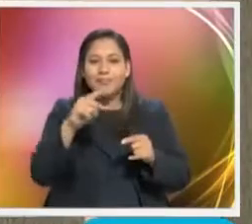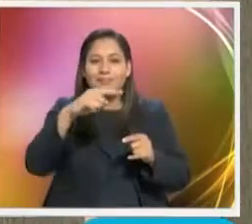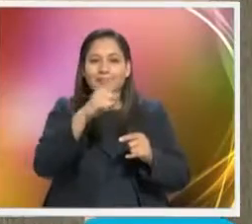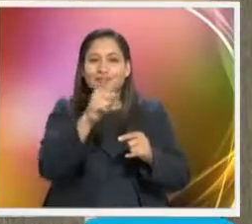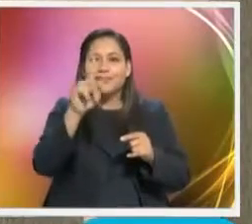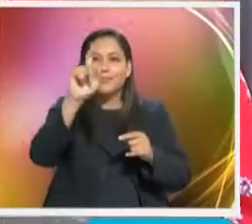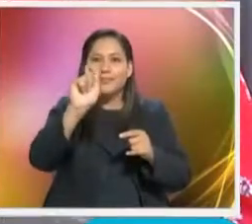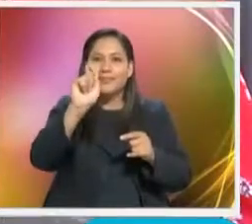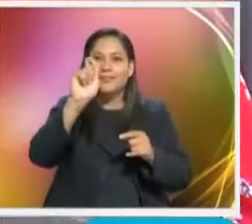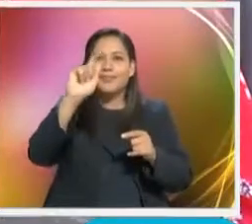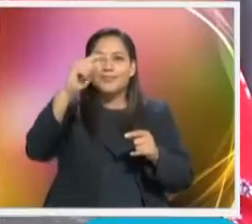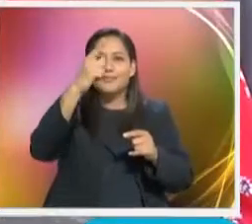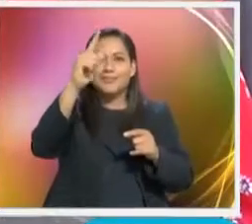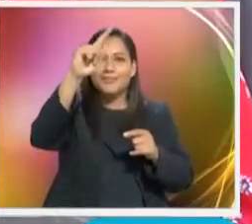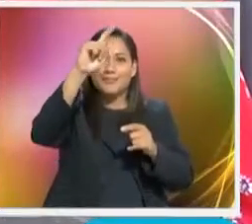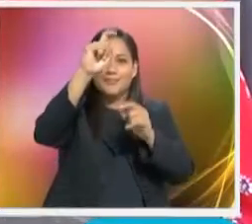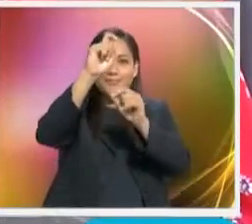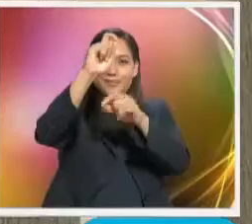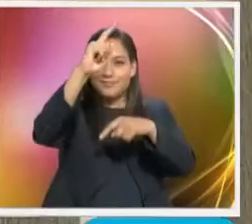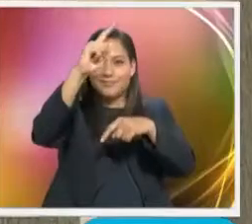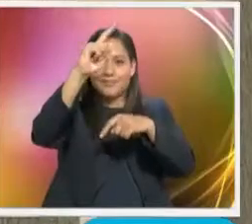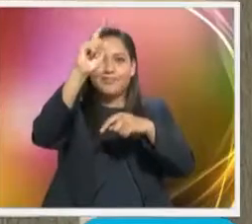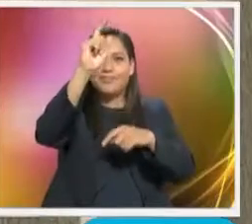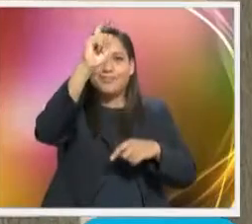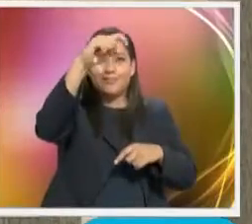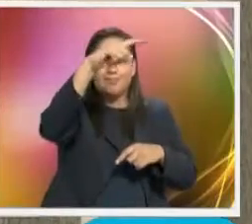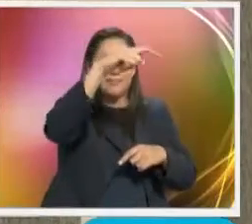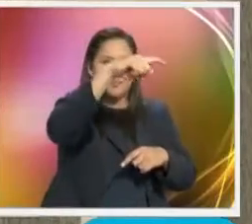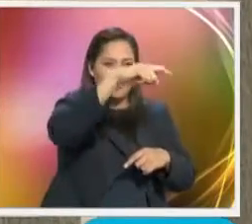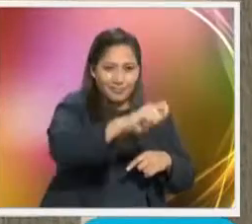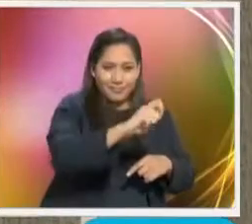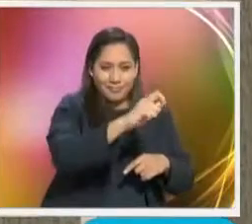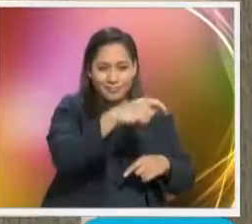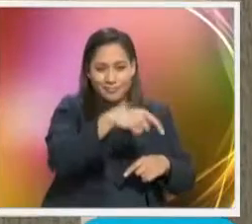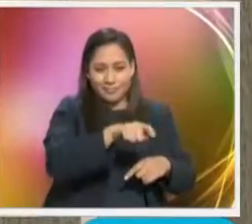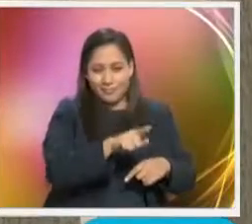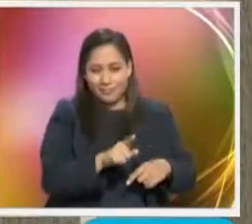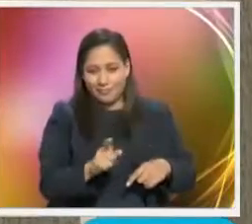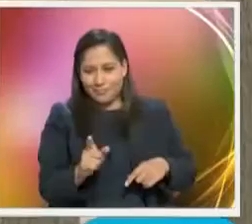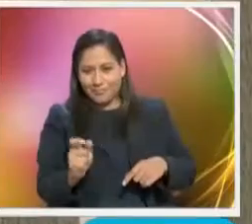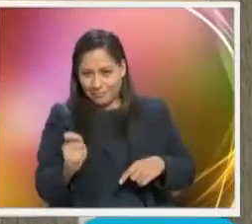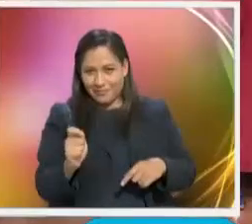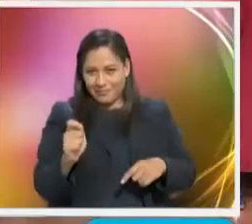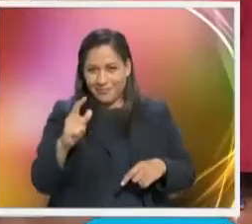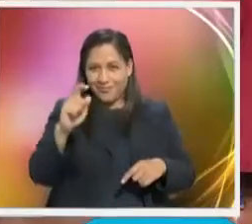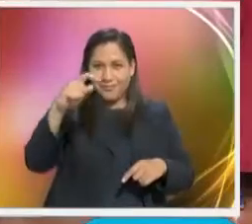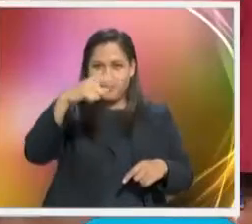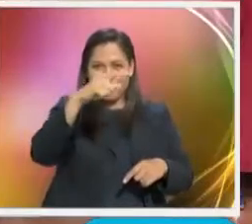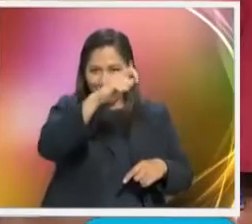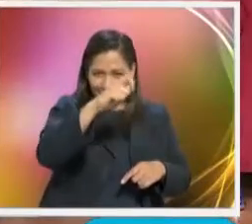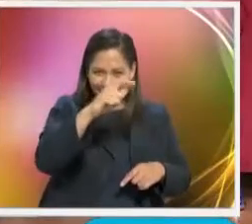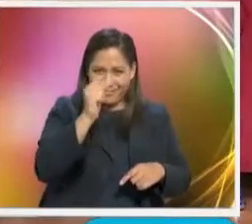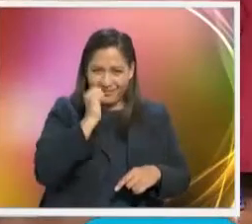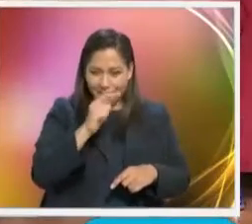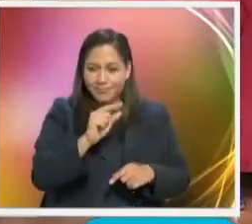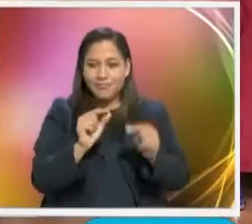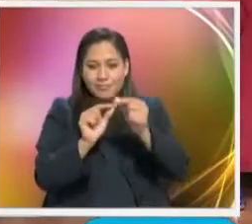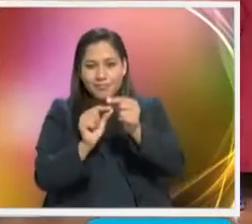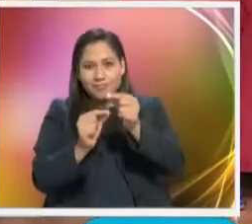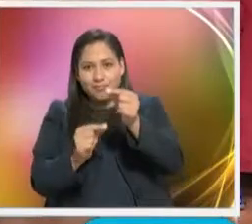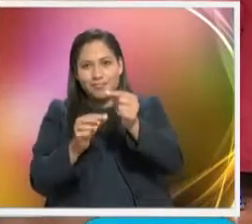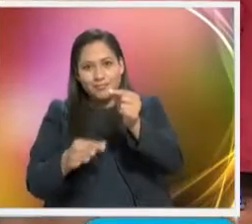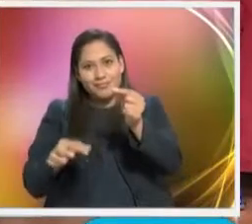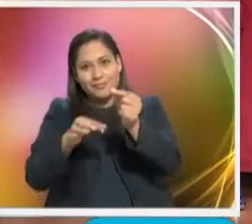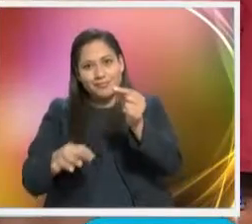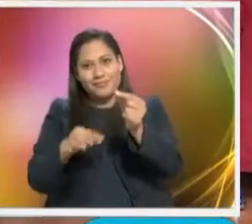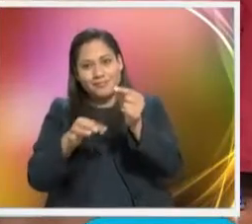creciendo. Todos lo jugamos en nuestros teléfonos, que eran además monocromáticas las pantallas. Hoy, además,